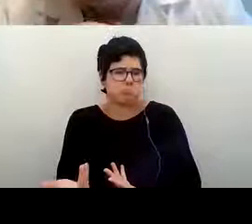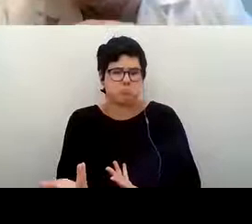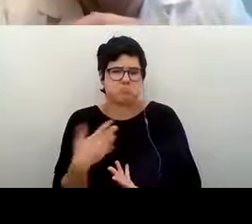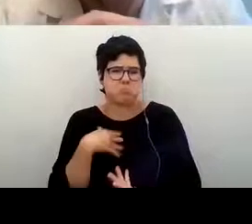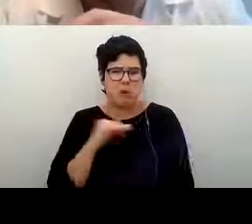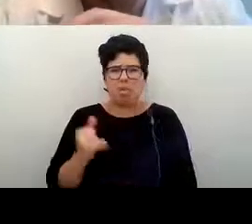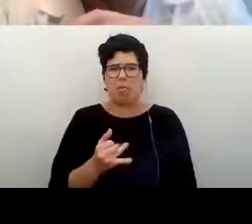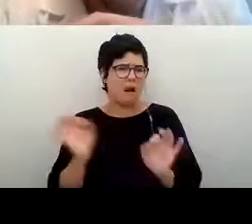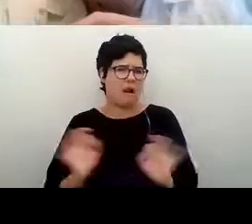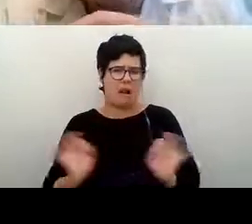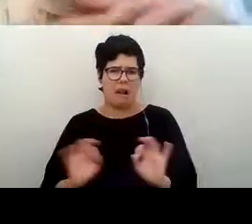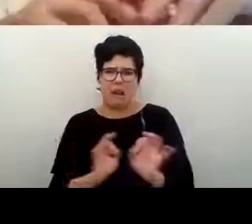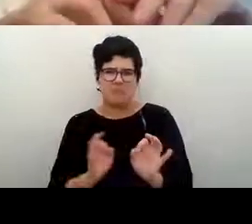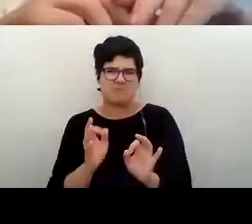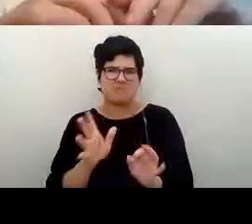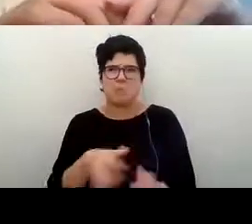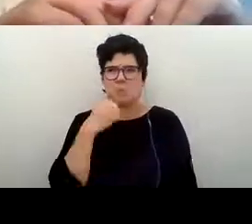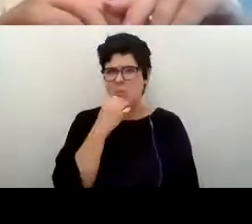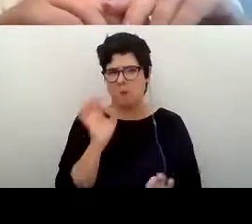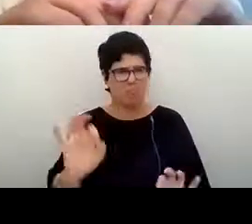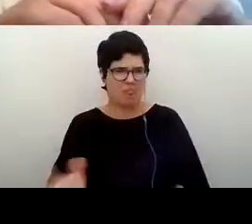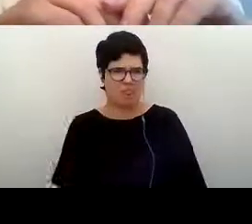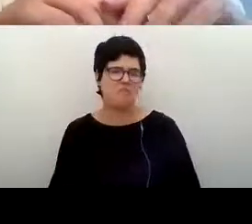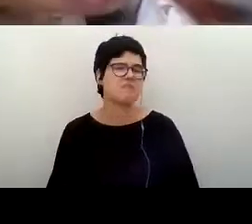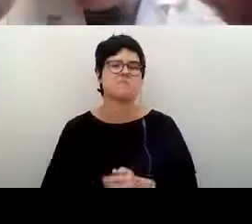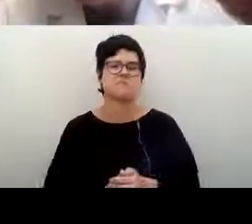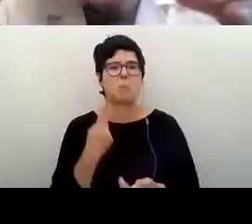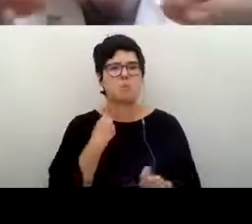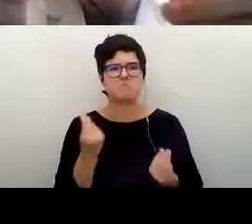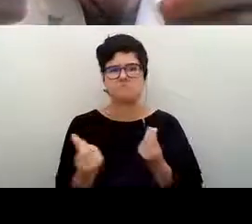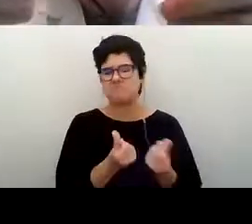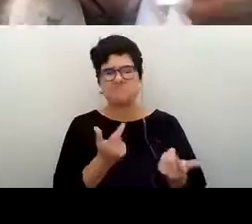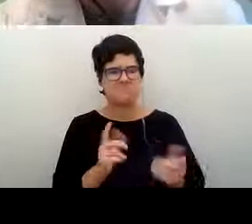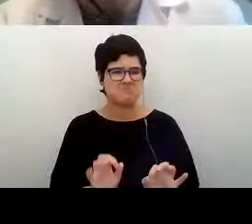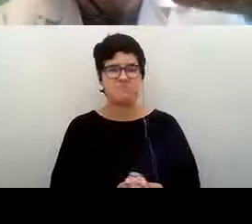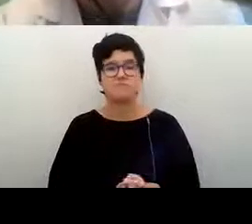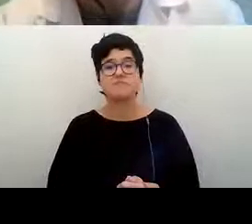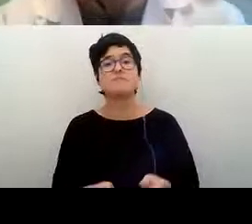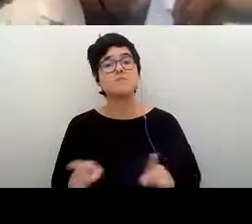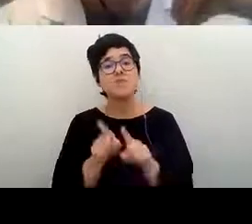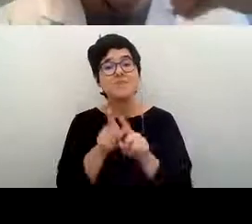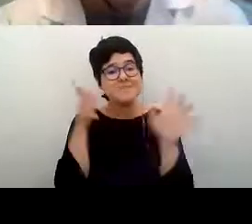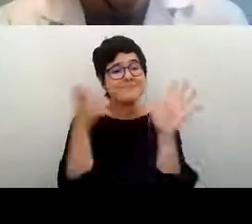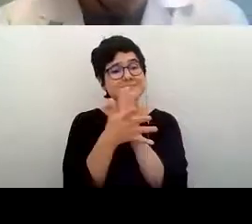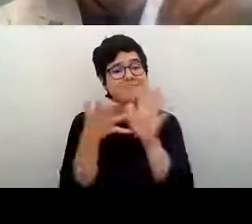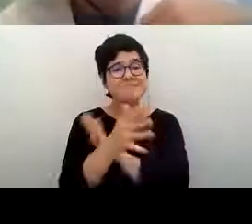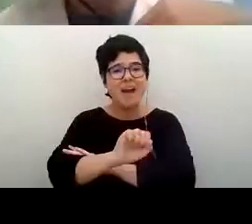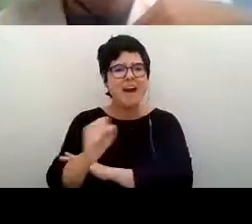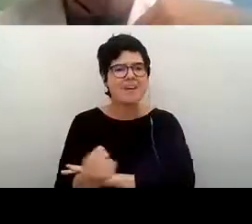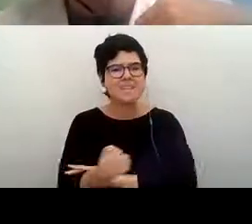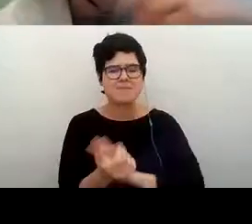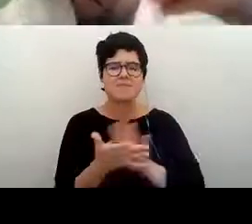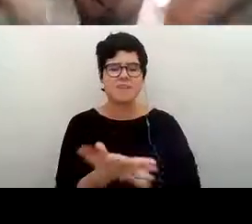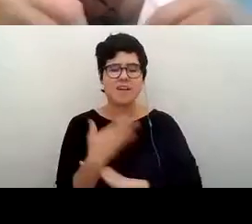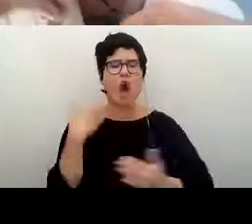queja, ¿no?, de cansancio. Pero para definir la astenia sí que sería importante compararnos con nosotros mismos, es decir, si hace un par